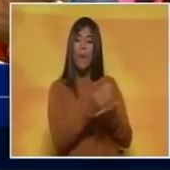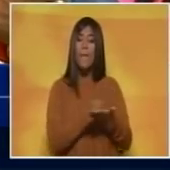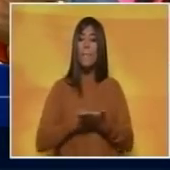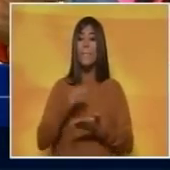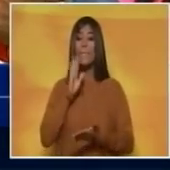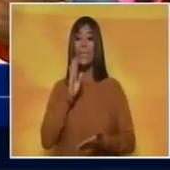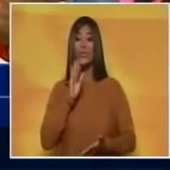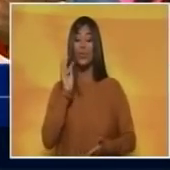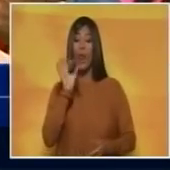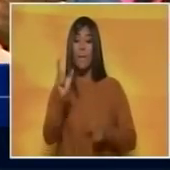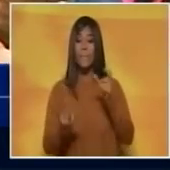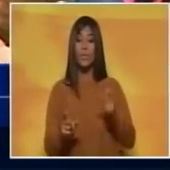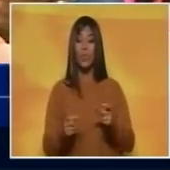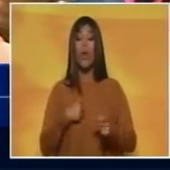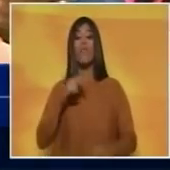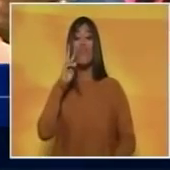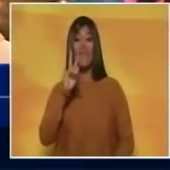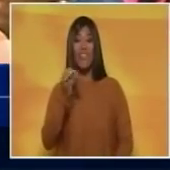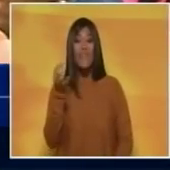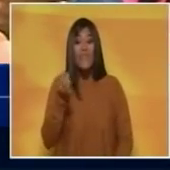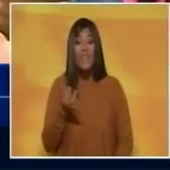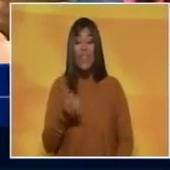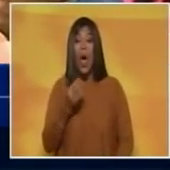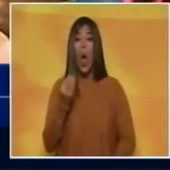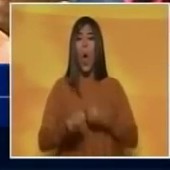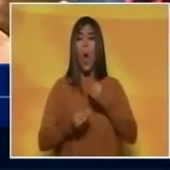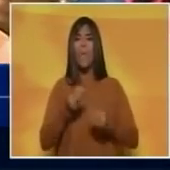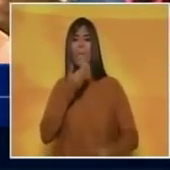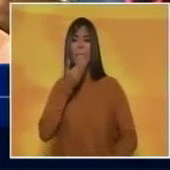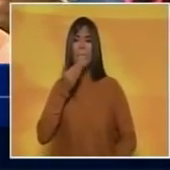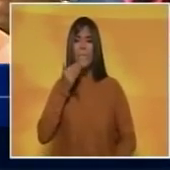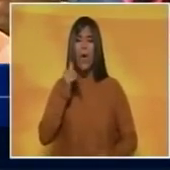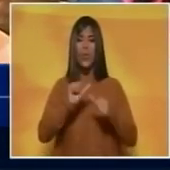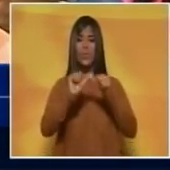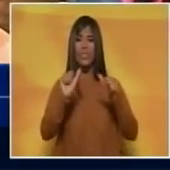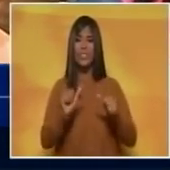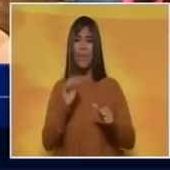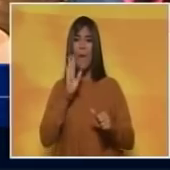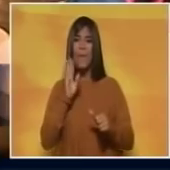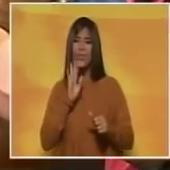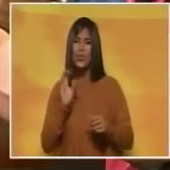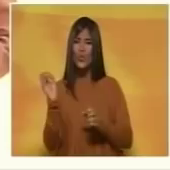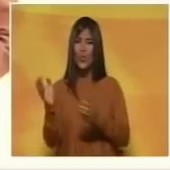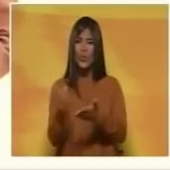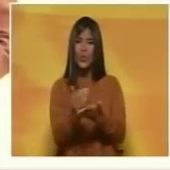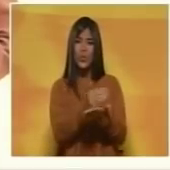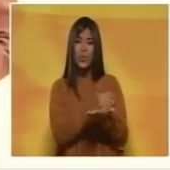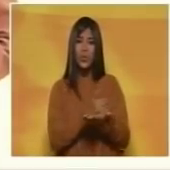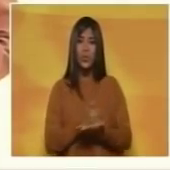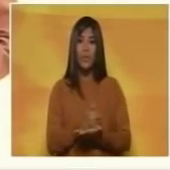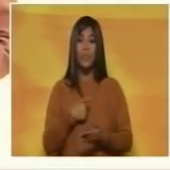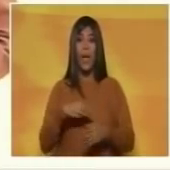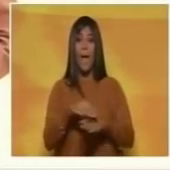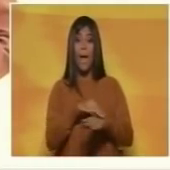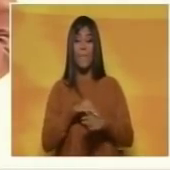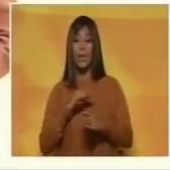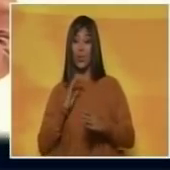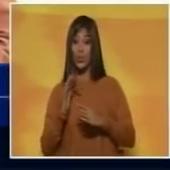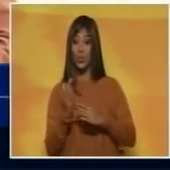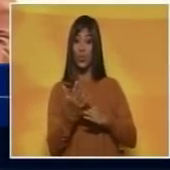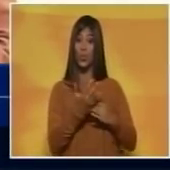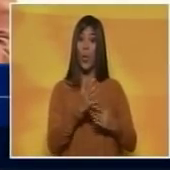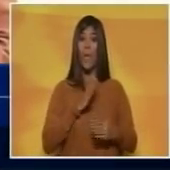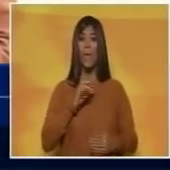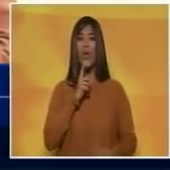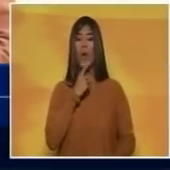ciudadanos y ciudadanas. Realmente hemos visto cómo ha mejorado el sistema de recolección de basura en Caracas. El ministro para el ecosocialismo,